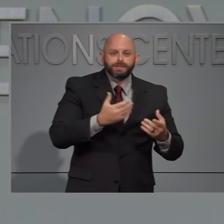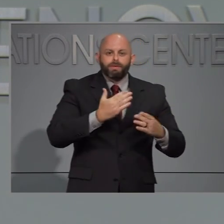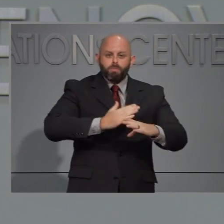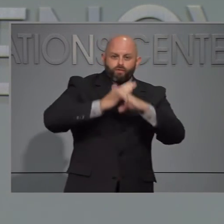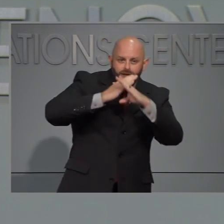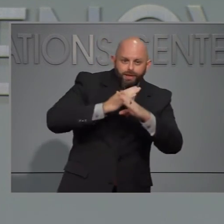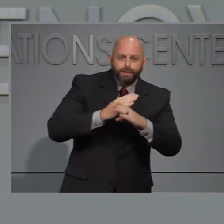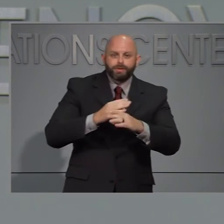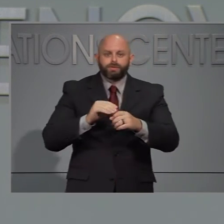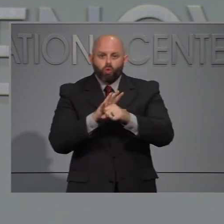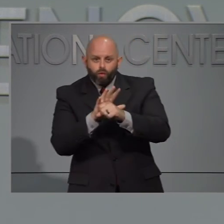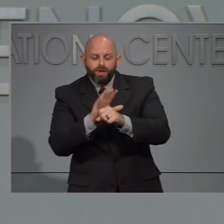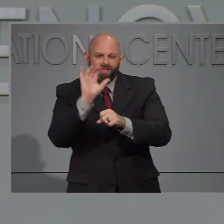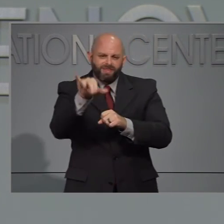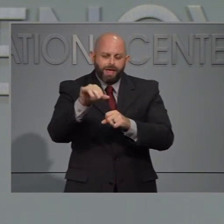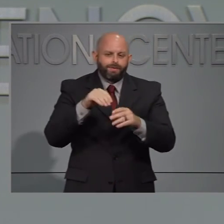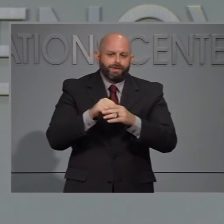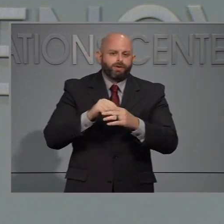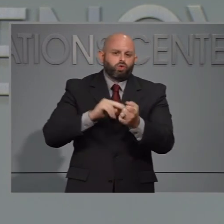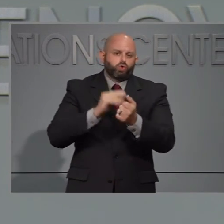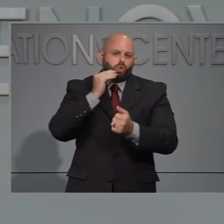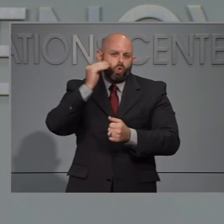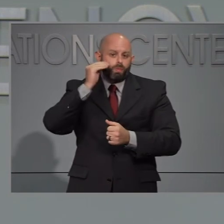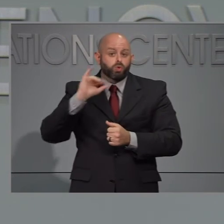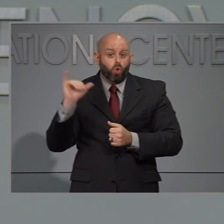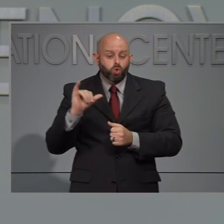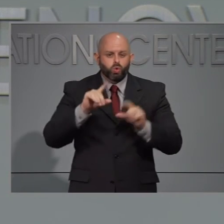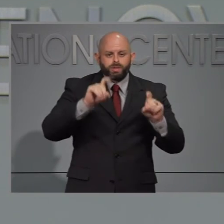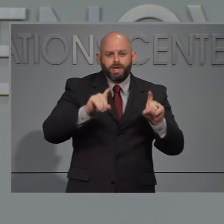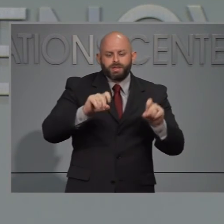con dificultades en su fuerza laboral.